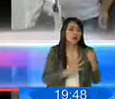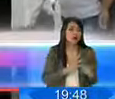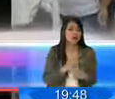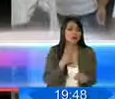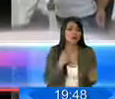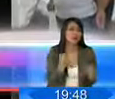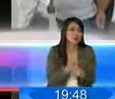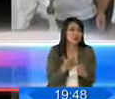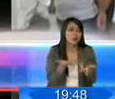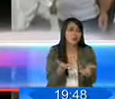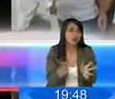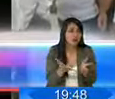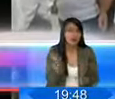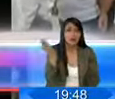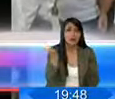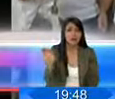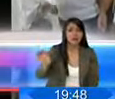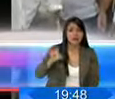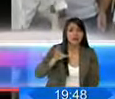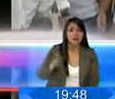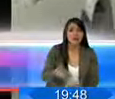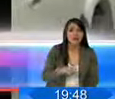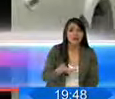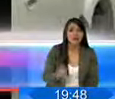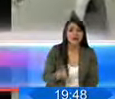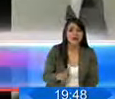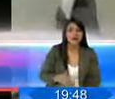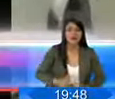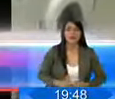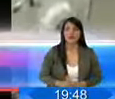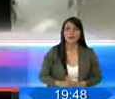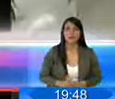consigo empleo y además no me pagan la jubilación.